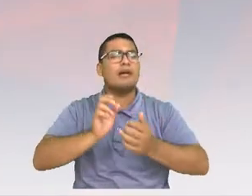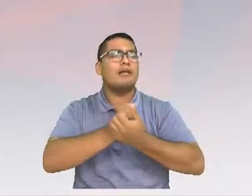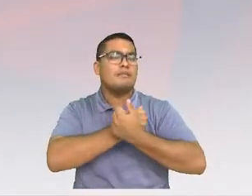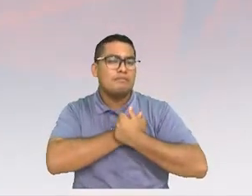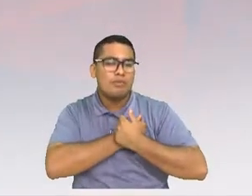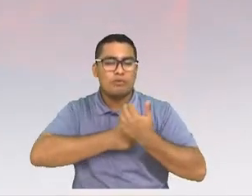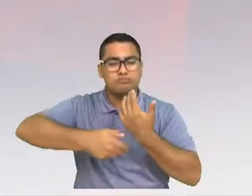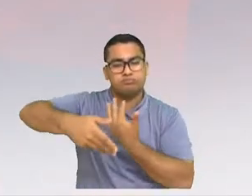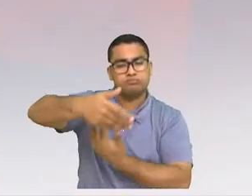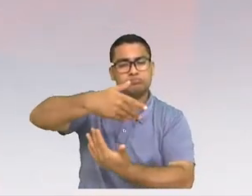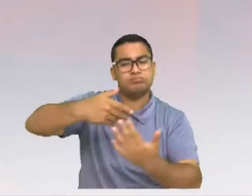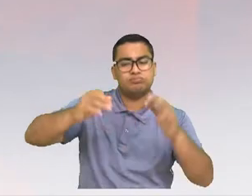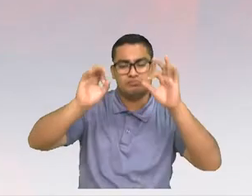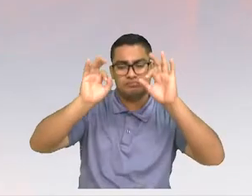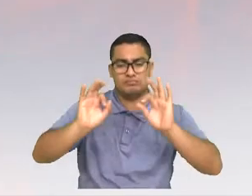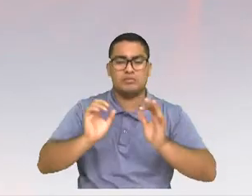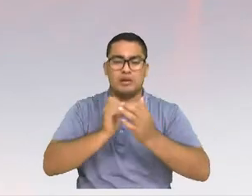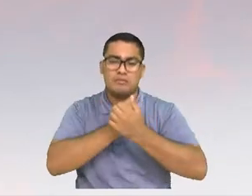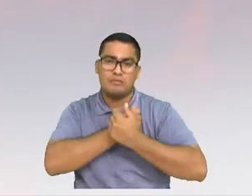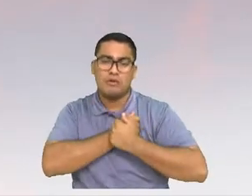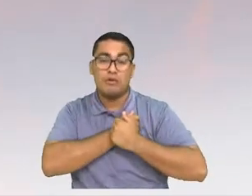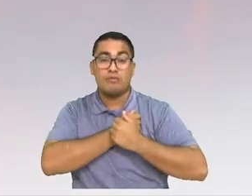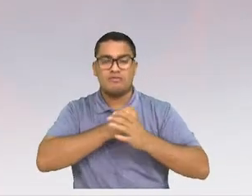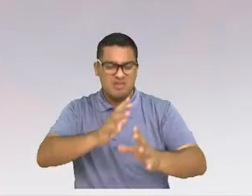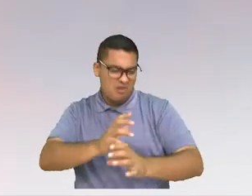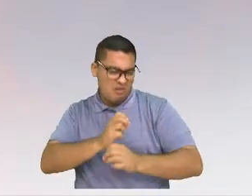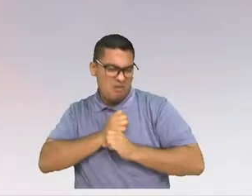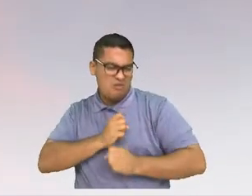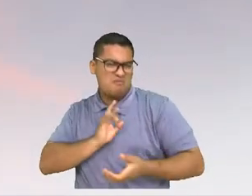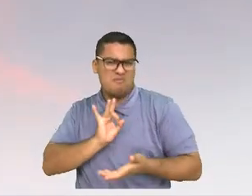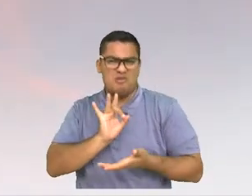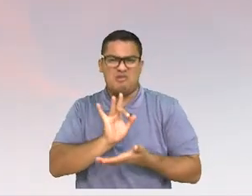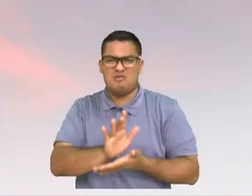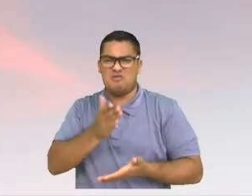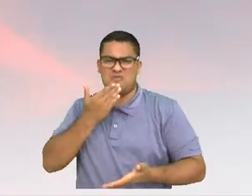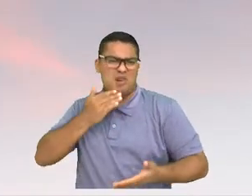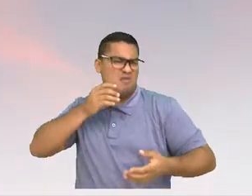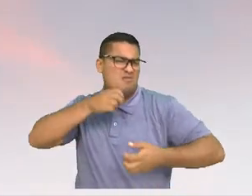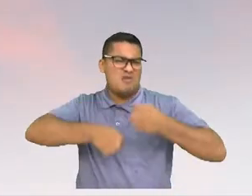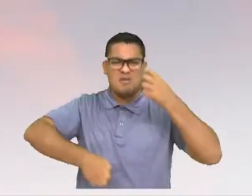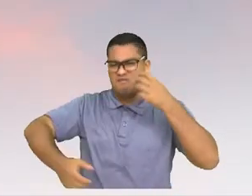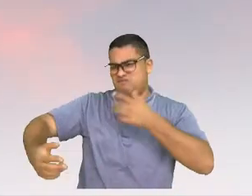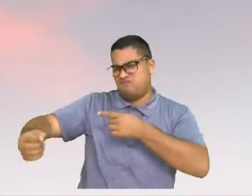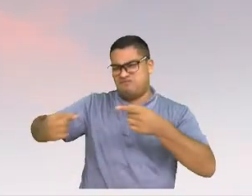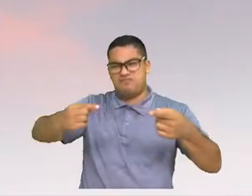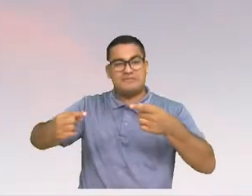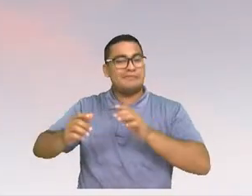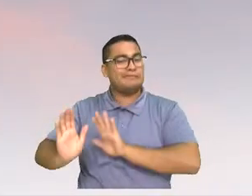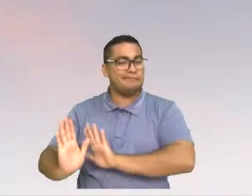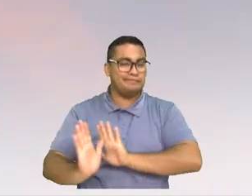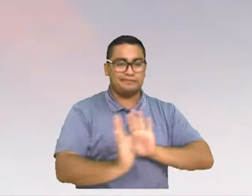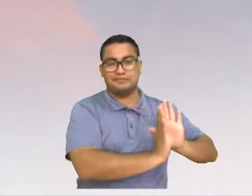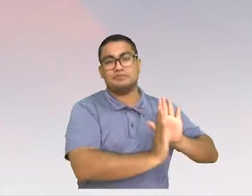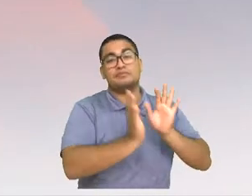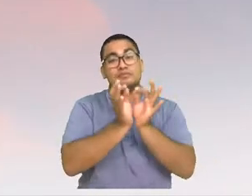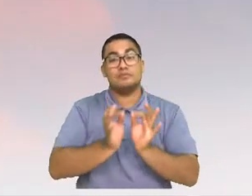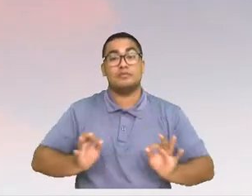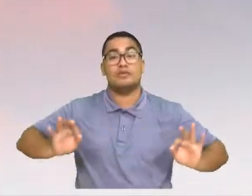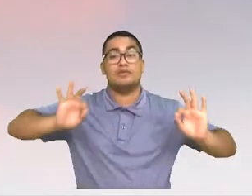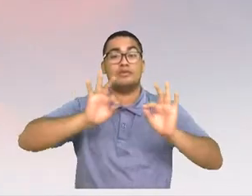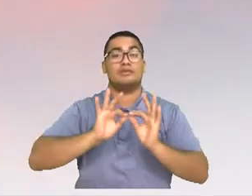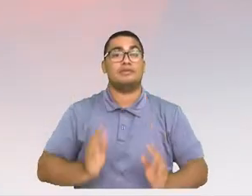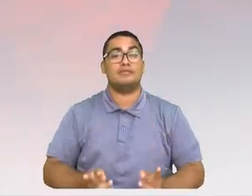de la armonía, no del egoísmo, nunca del conflicto. Vida para trabajar por el